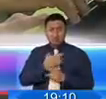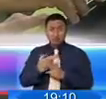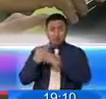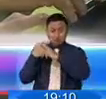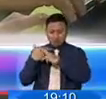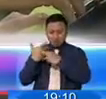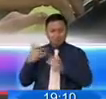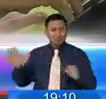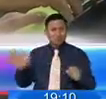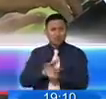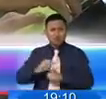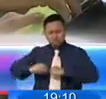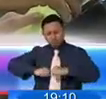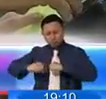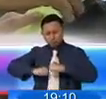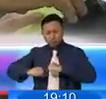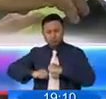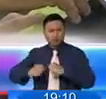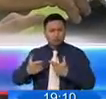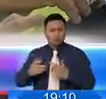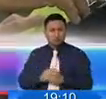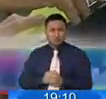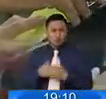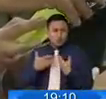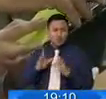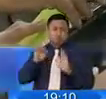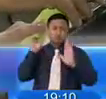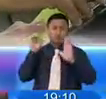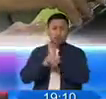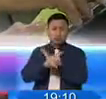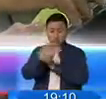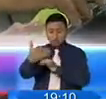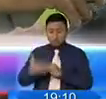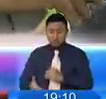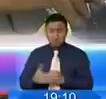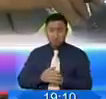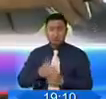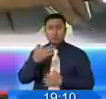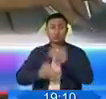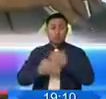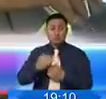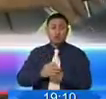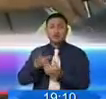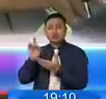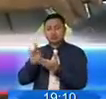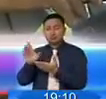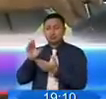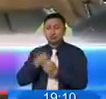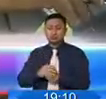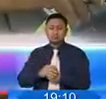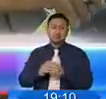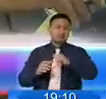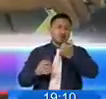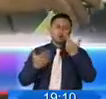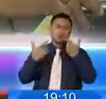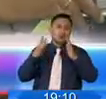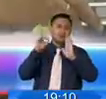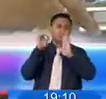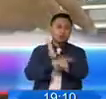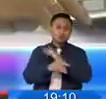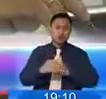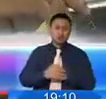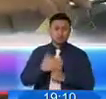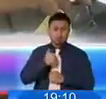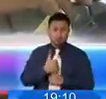funciones integralmente y frente a cualquier denuncia que se presente de jueces destituidos o cualquier otra,